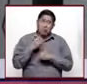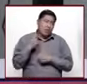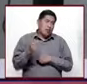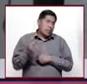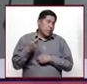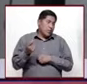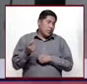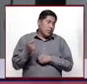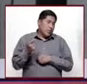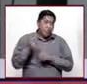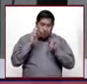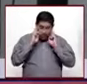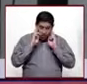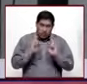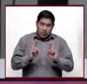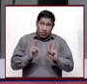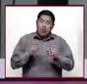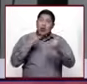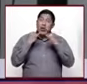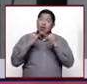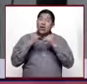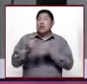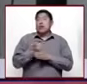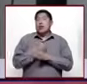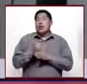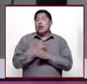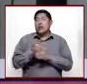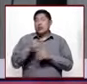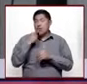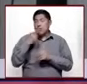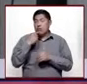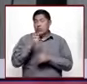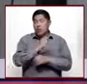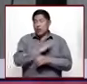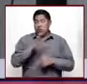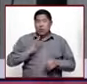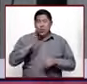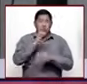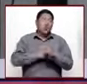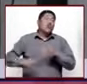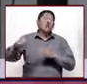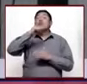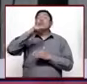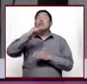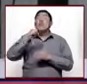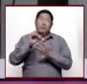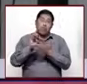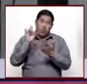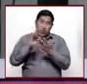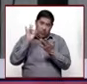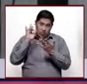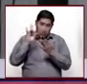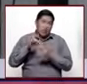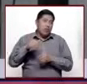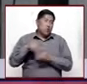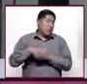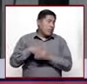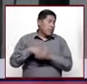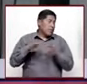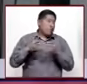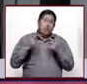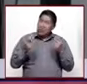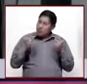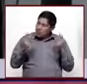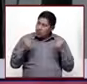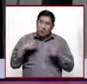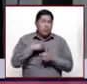inmediata, respetando también este informe técnico que ha sido emitido por el Tribunal Supremo Electoral. Así que vamos a trabajar de manera muy